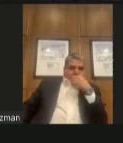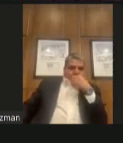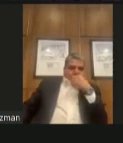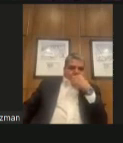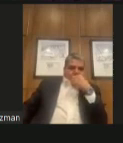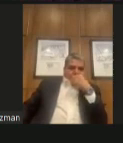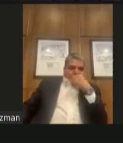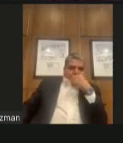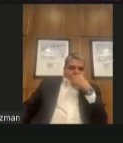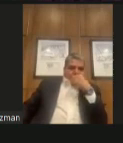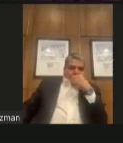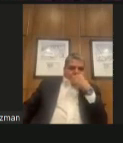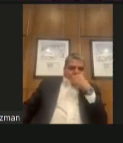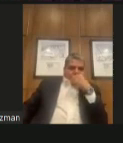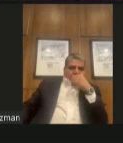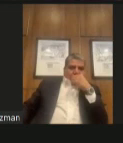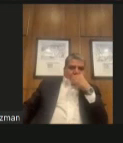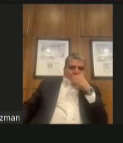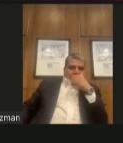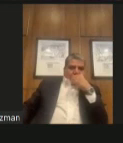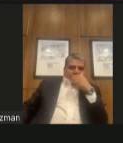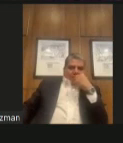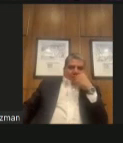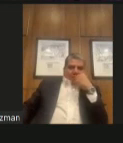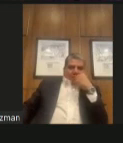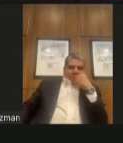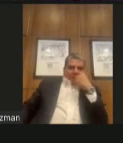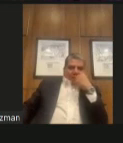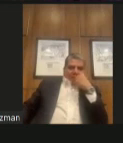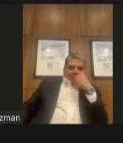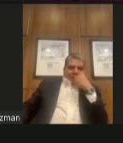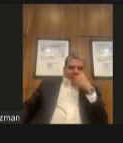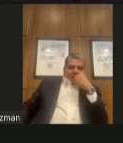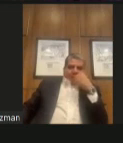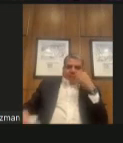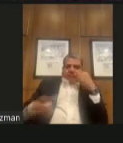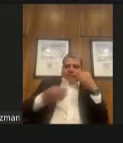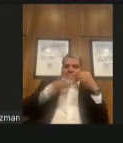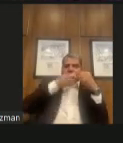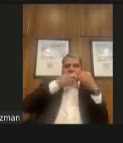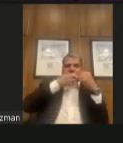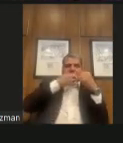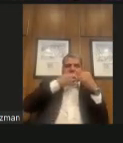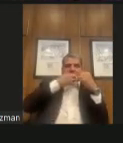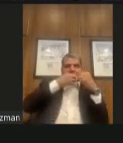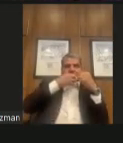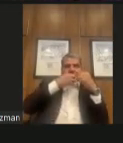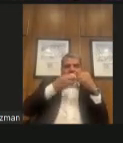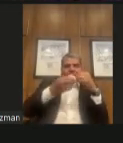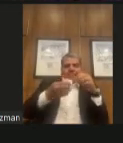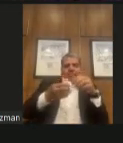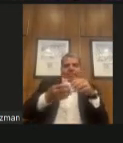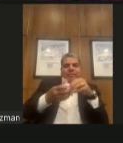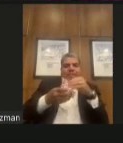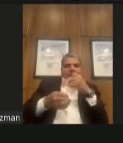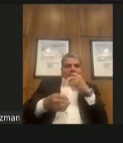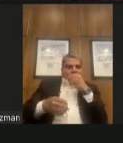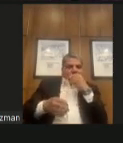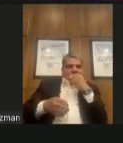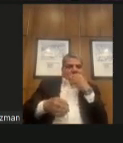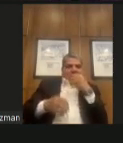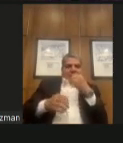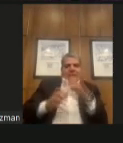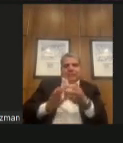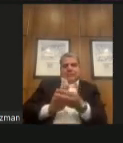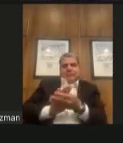los empleados y la verdad es distinta a la idea que tienen los juarenses de la experiencia que